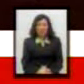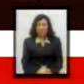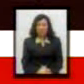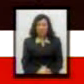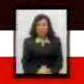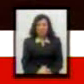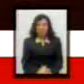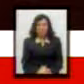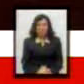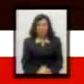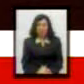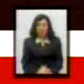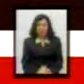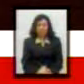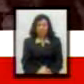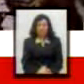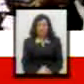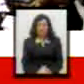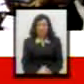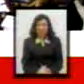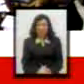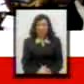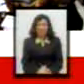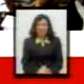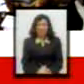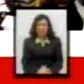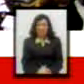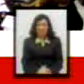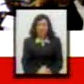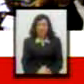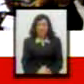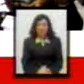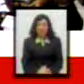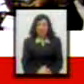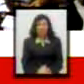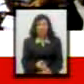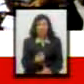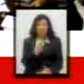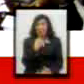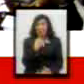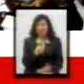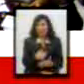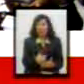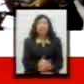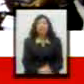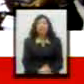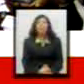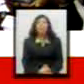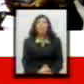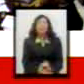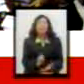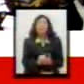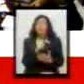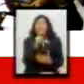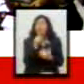mujer bien Sí en en general lo que podemos decir es que como lo venimos di hablando aquí es que la